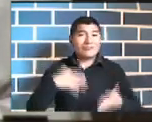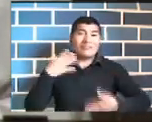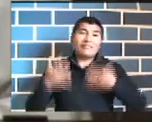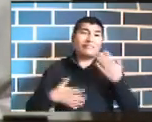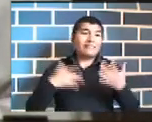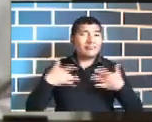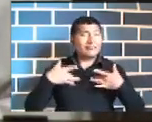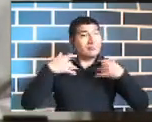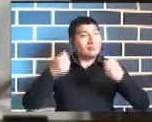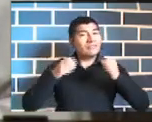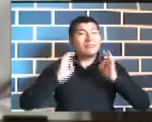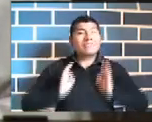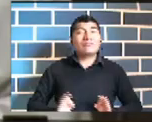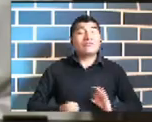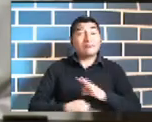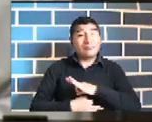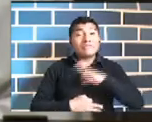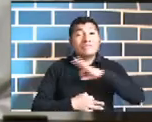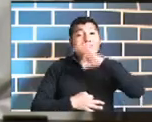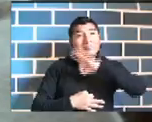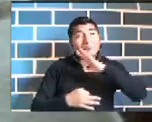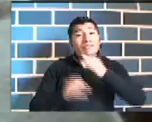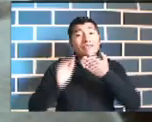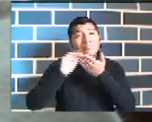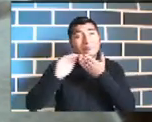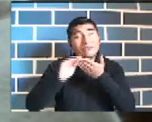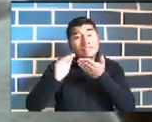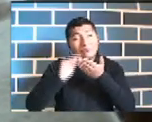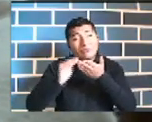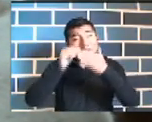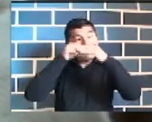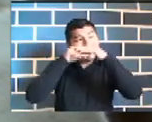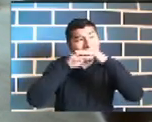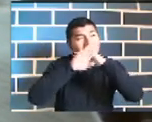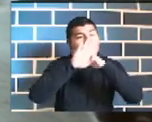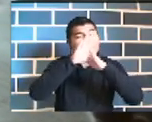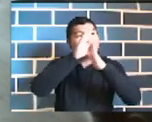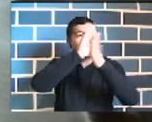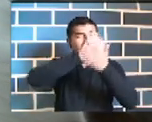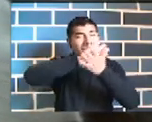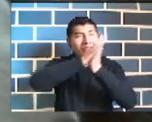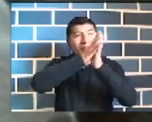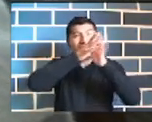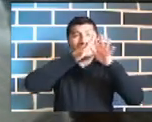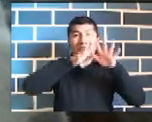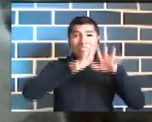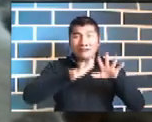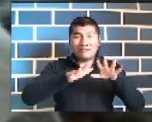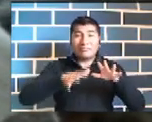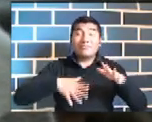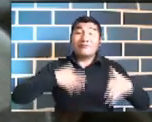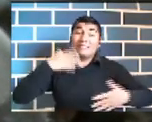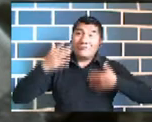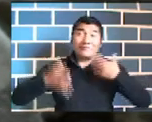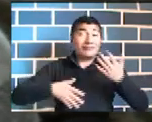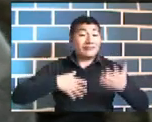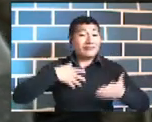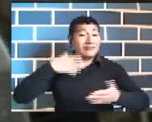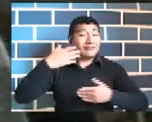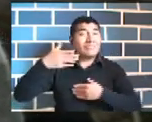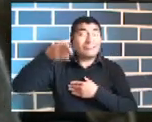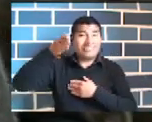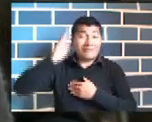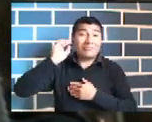salud física y espiritual que les permita gozar de la paz y la felicidad que viene de